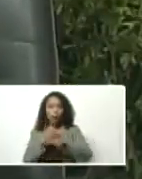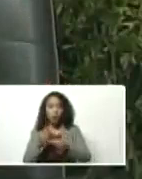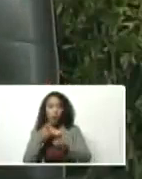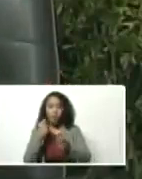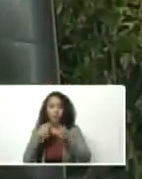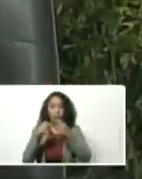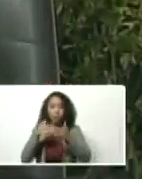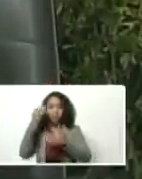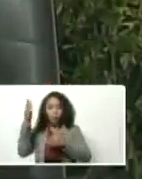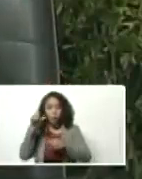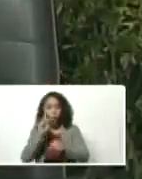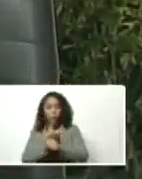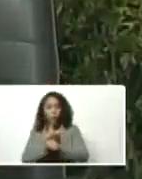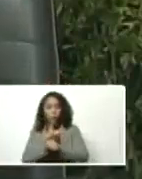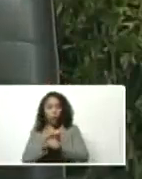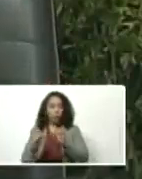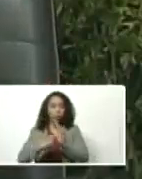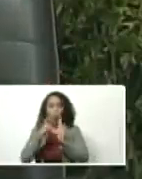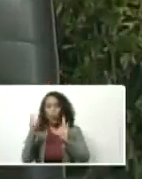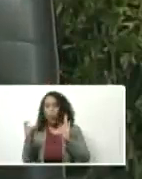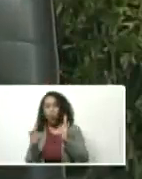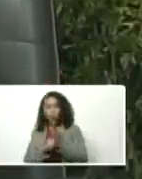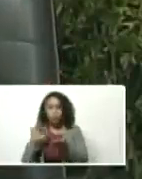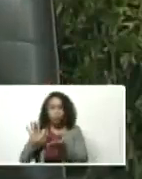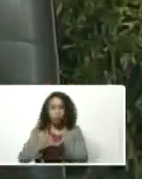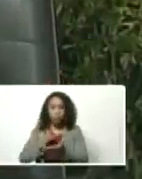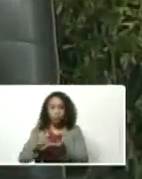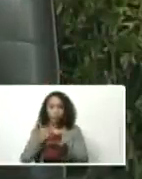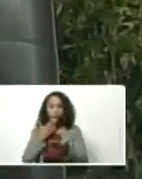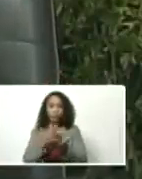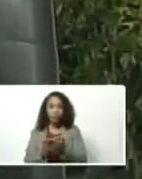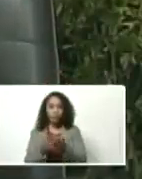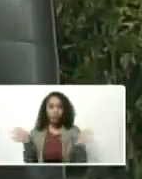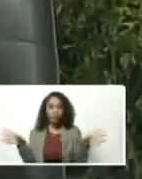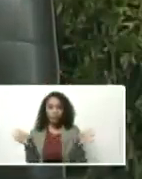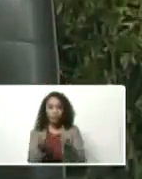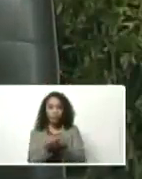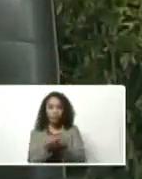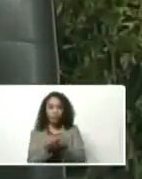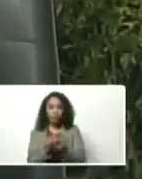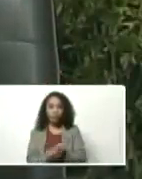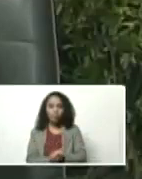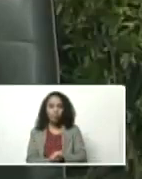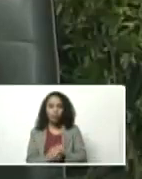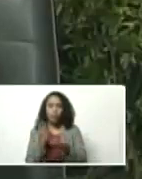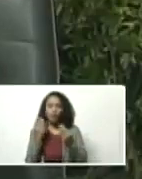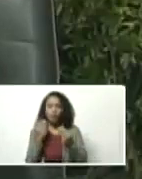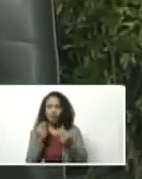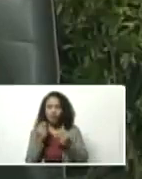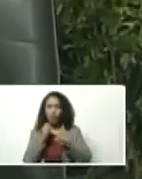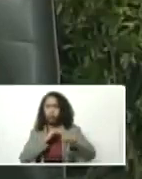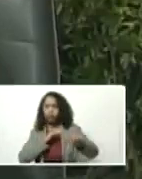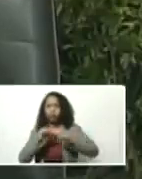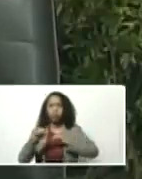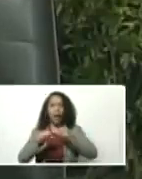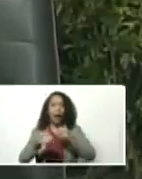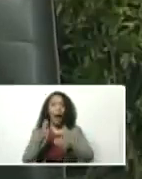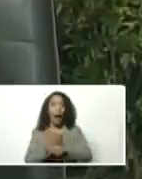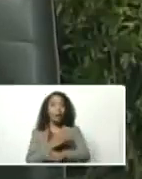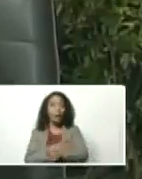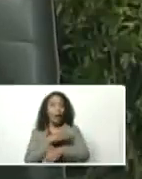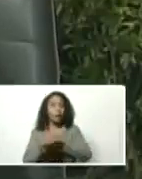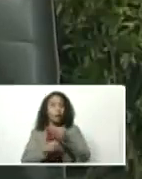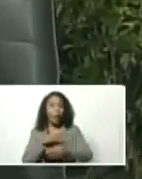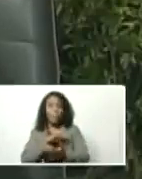Ventanilla Única, que es completamente digital, permite resumir muchos trámites que antes hacían muy